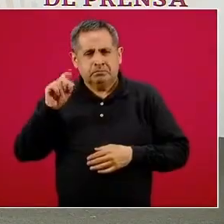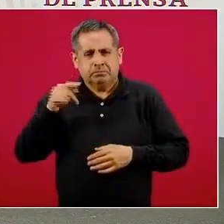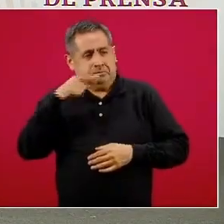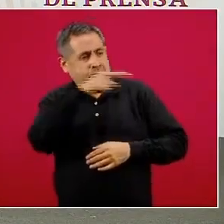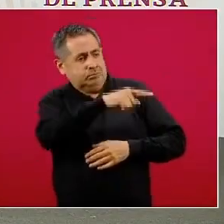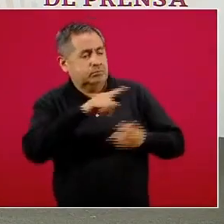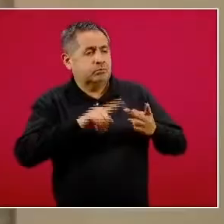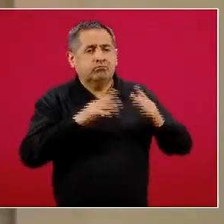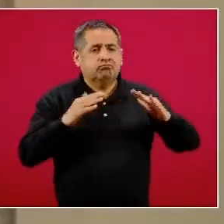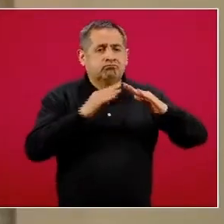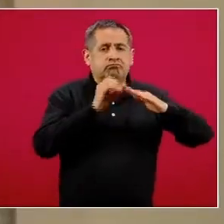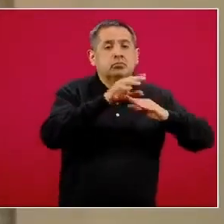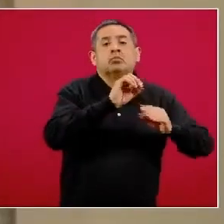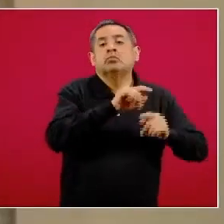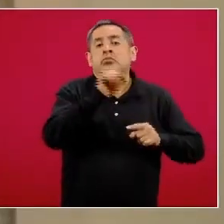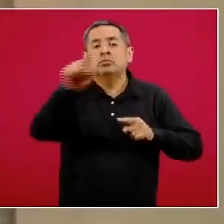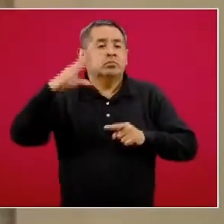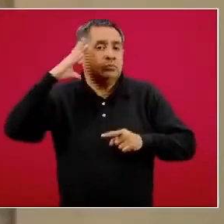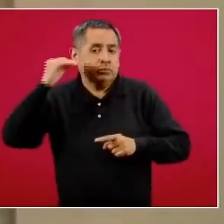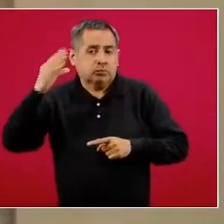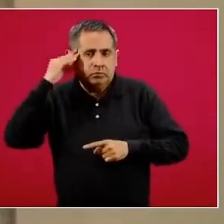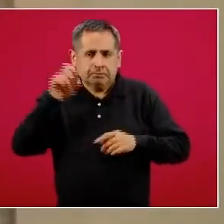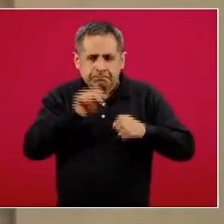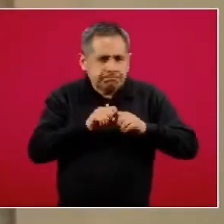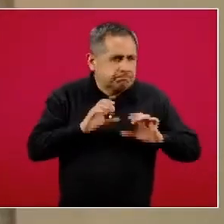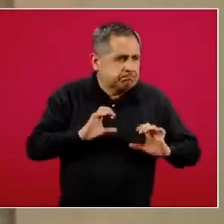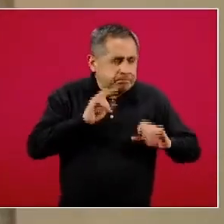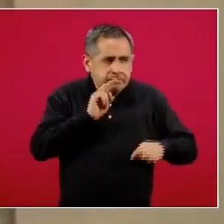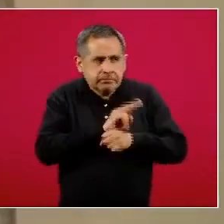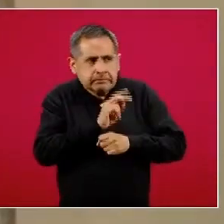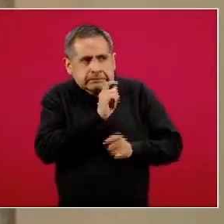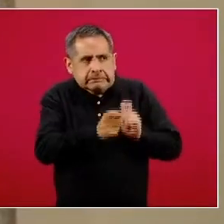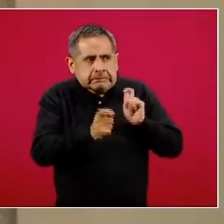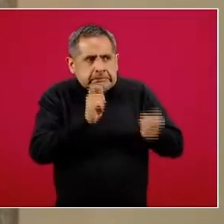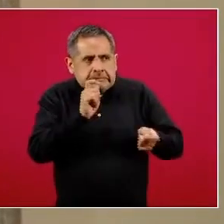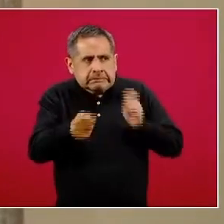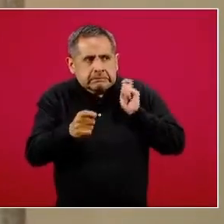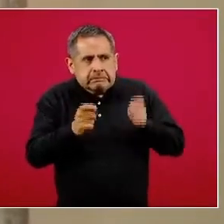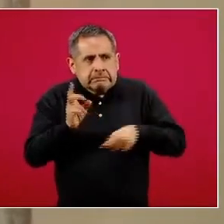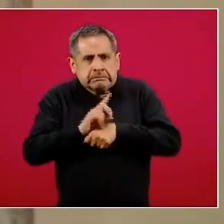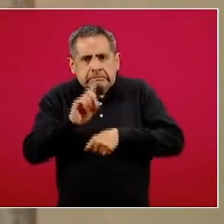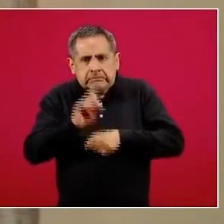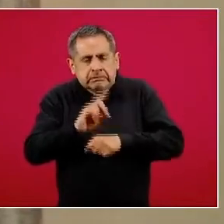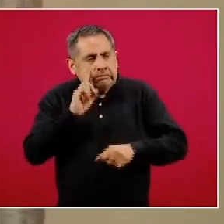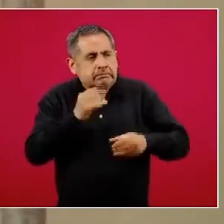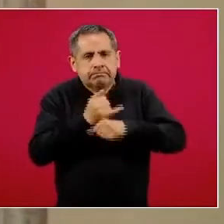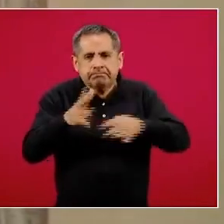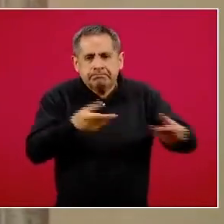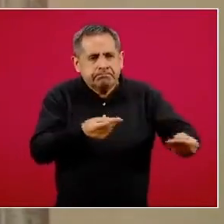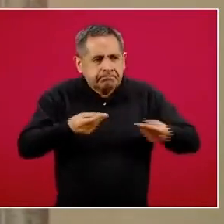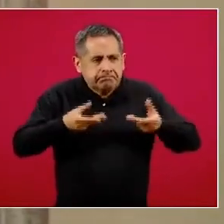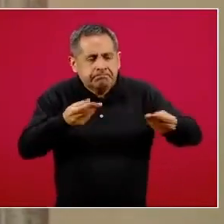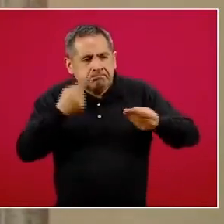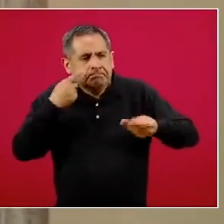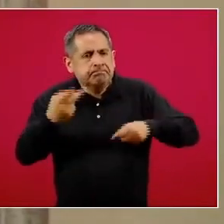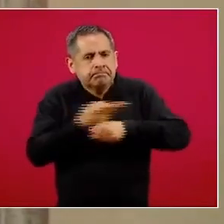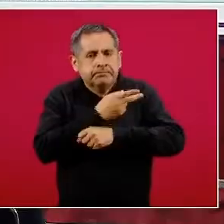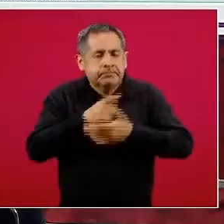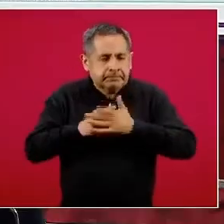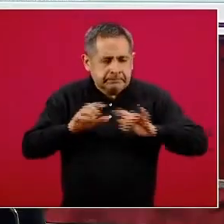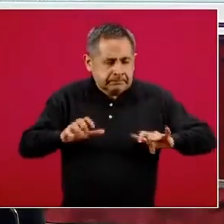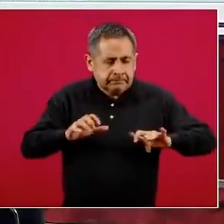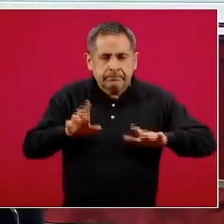del volcán, por ejemplo, de Colima, del cual también estamos muy pendientes y todos los días se genera información. Se hace un